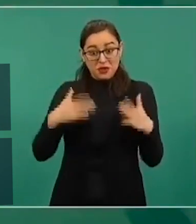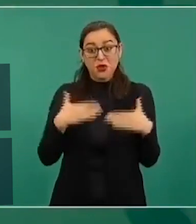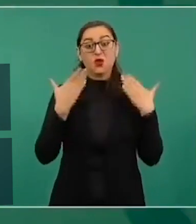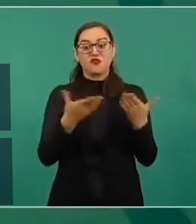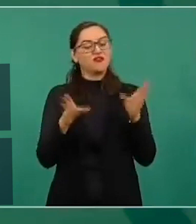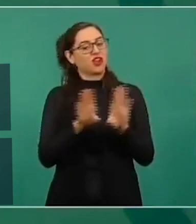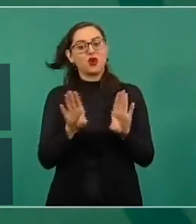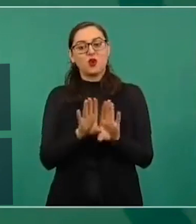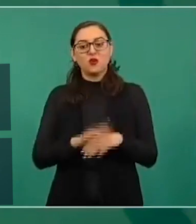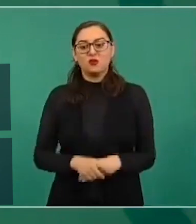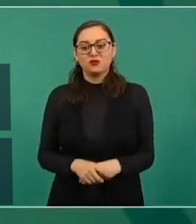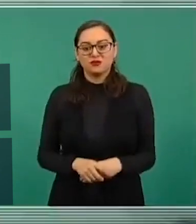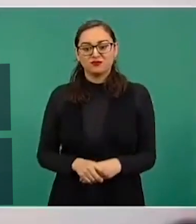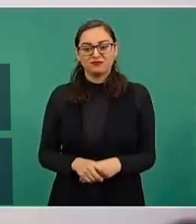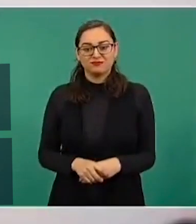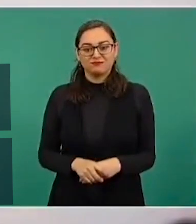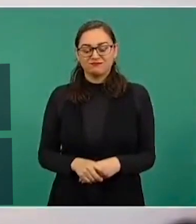Este, un golpe durísimo,